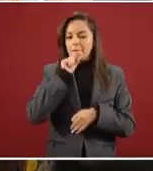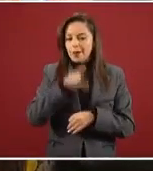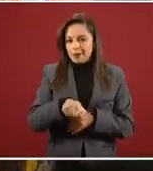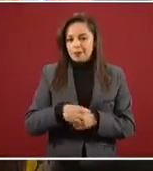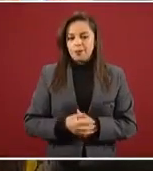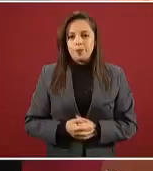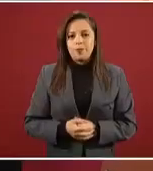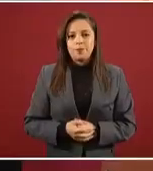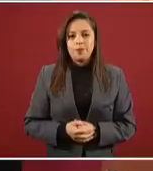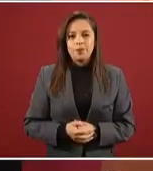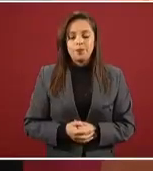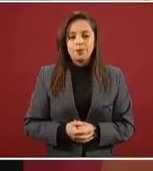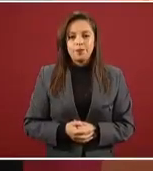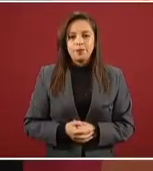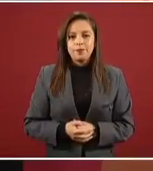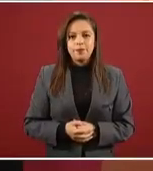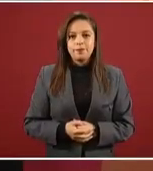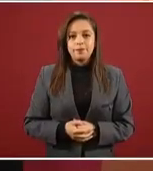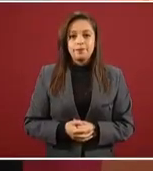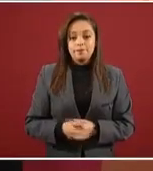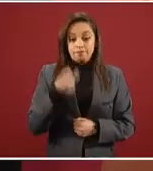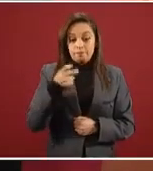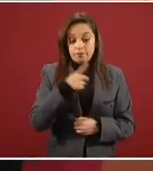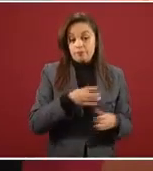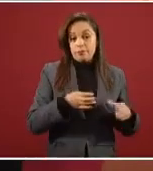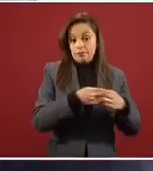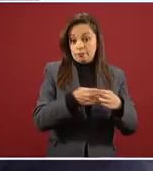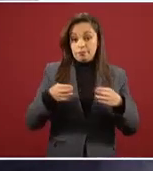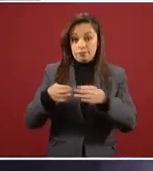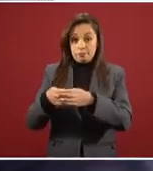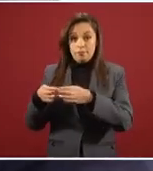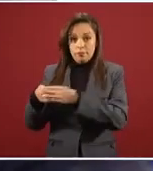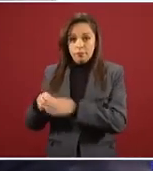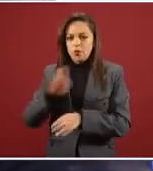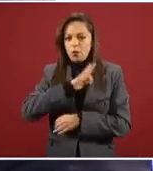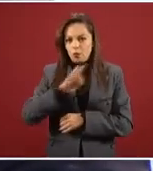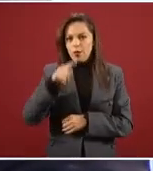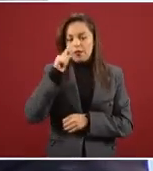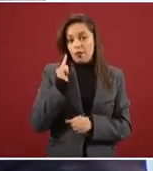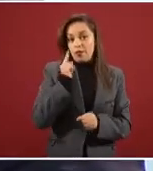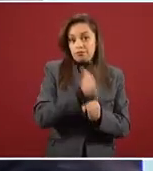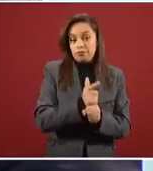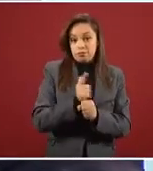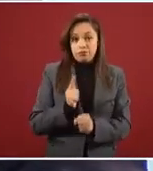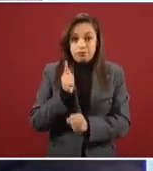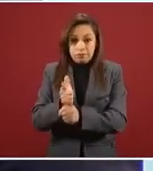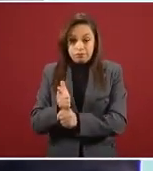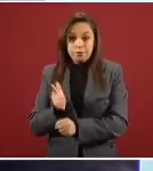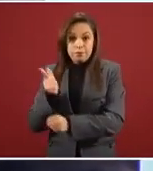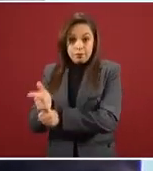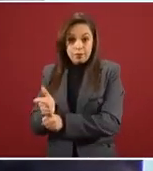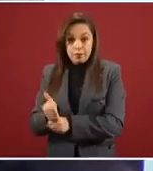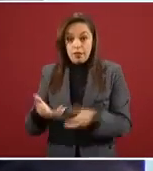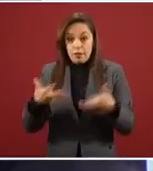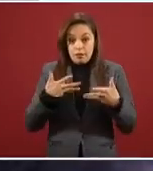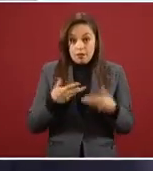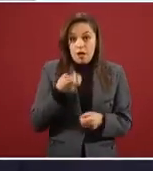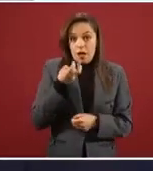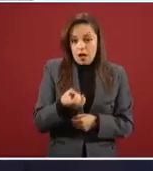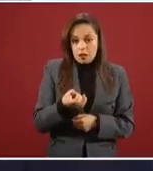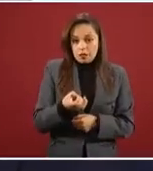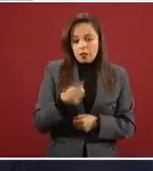remitidas a estos sectores y estos segmentos donde se puede identificar que pudiera haber este